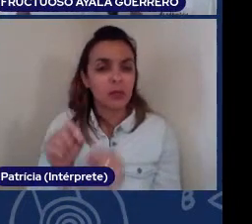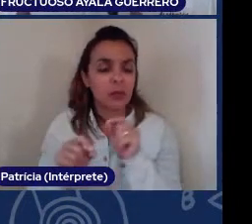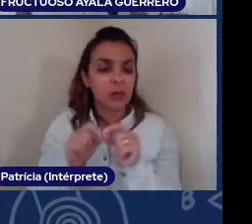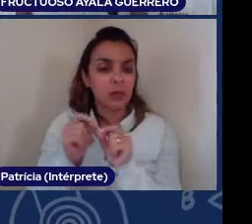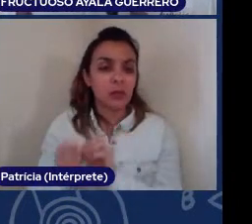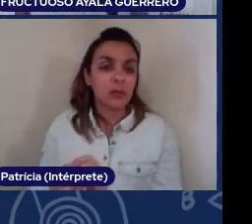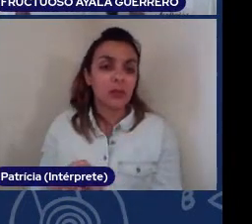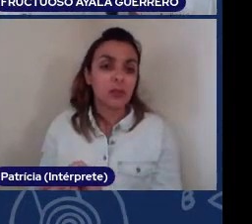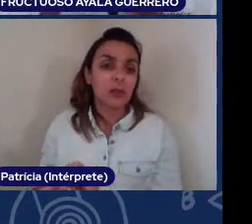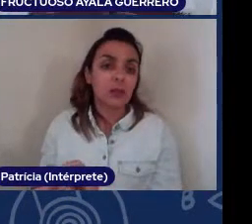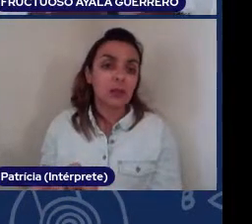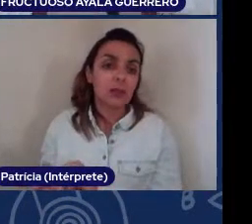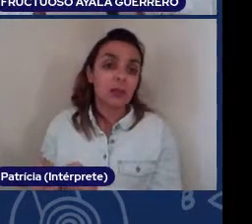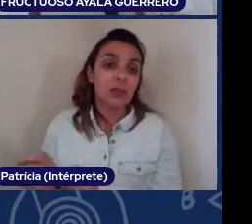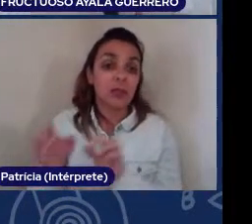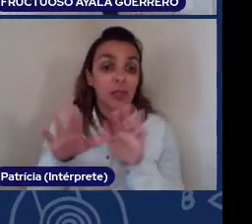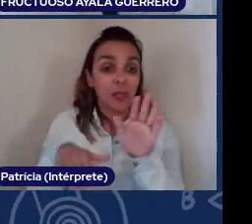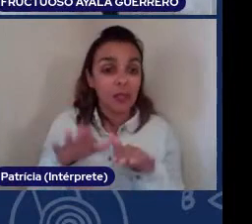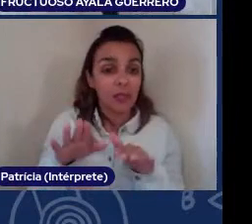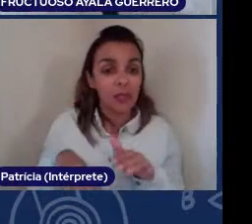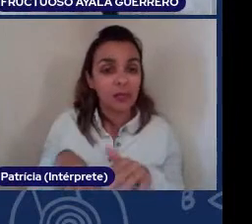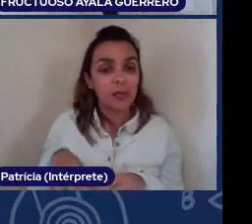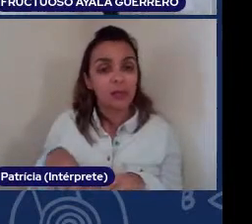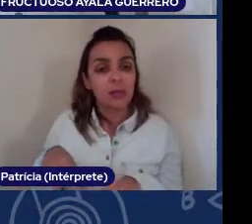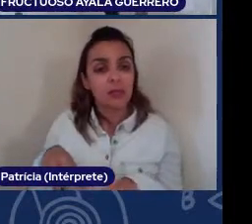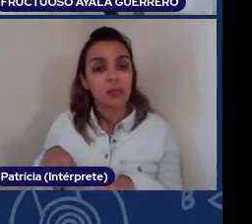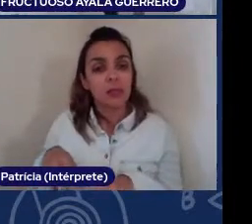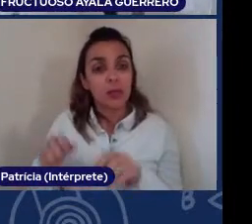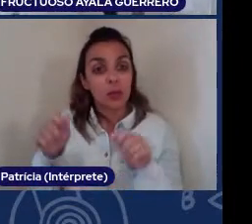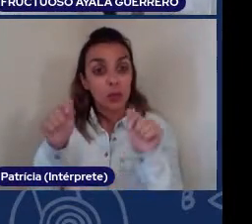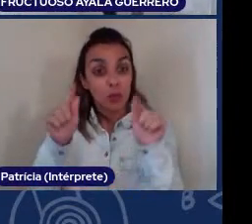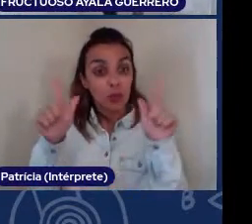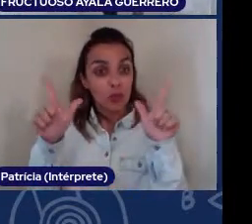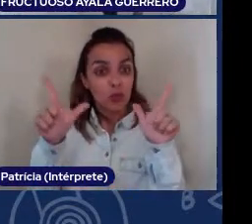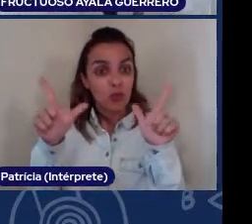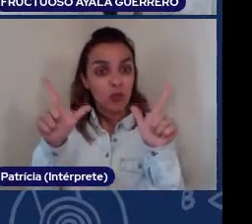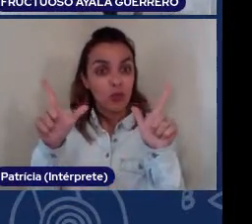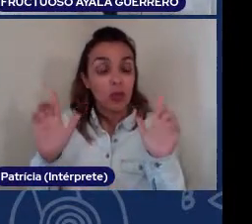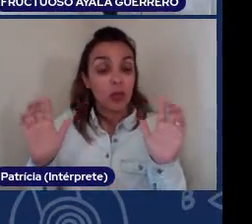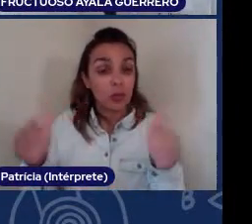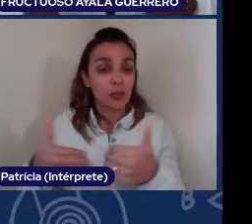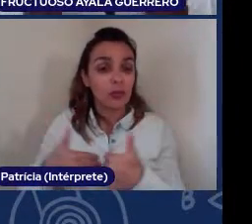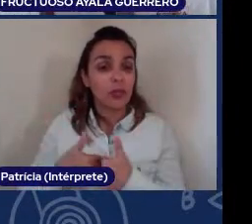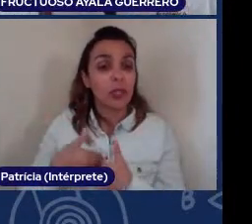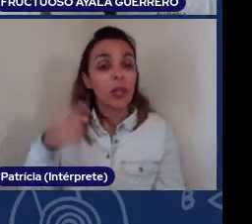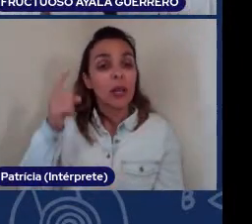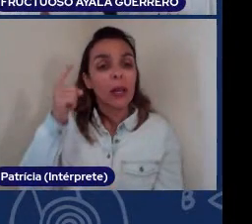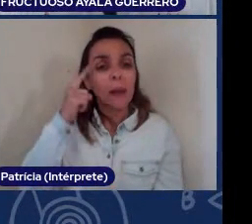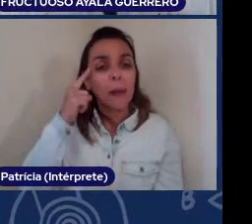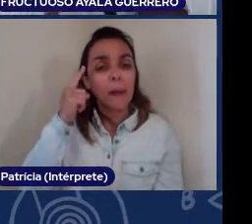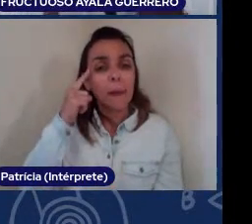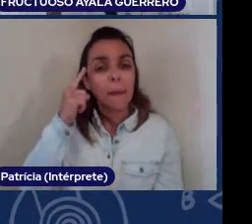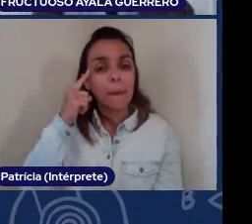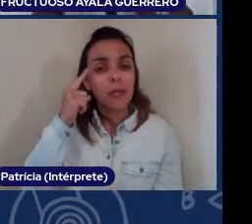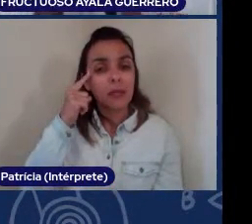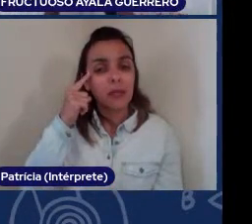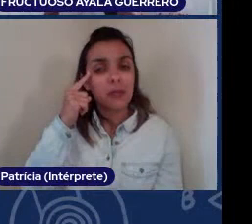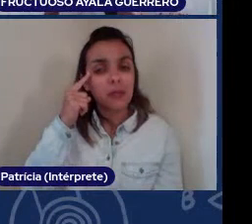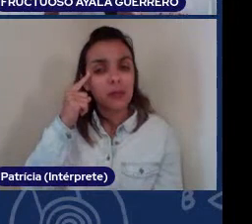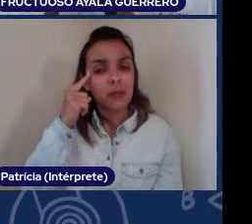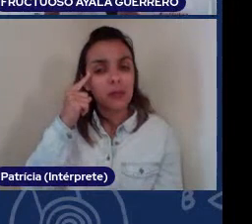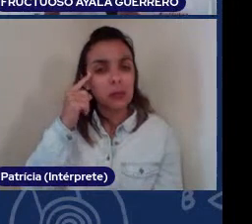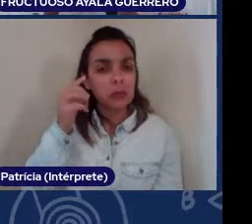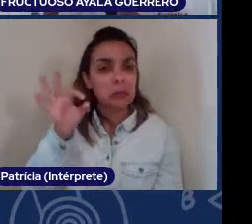porque normalmente durante la vigilia los autistas tienen un pensamiento rígido, muy